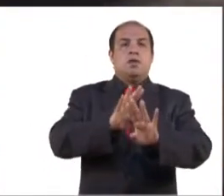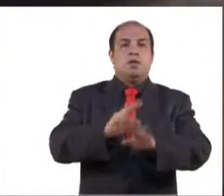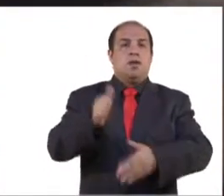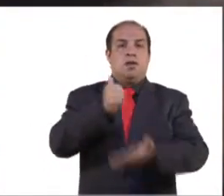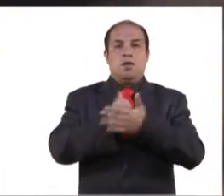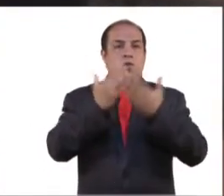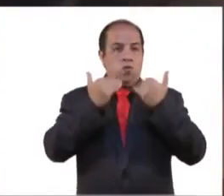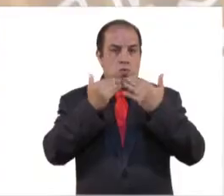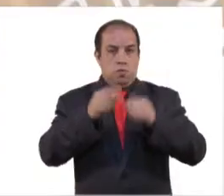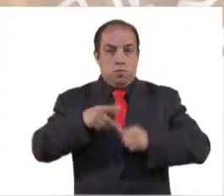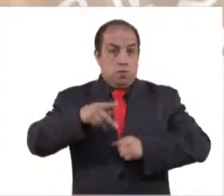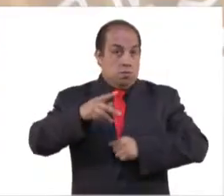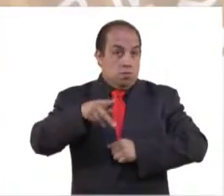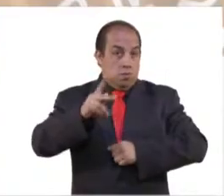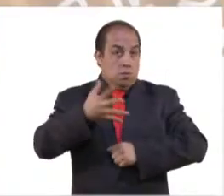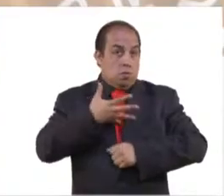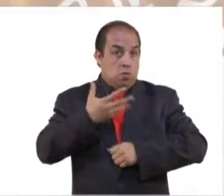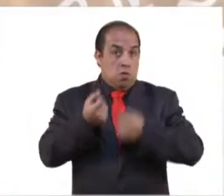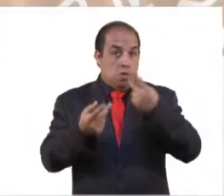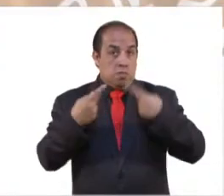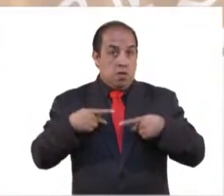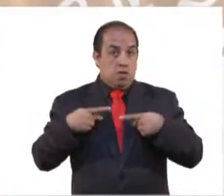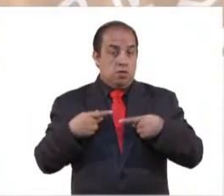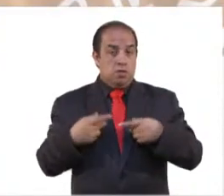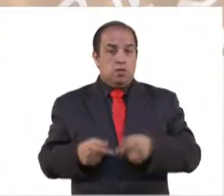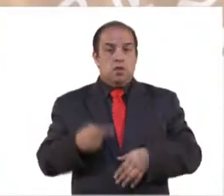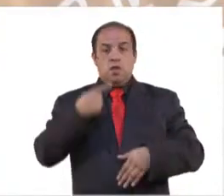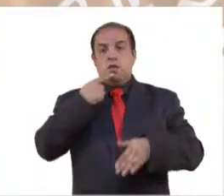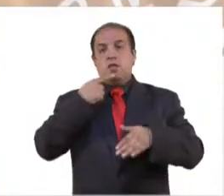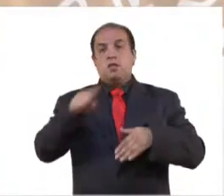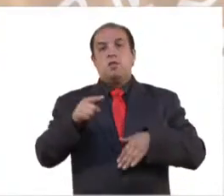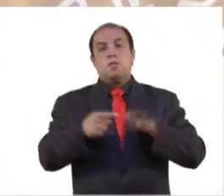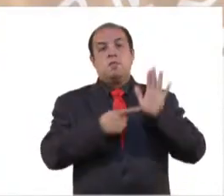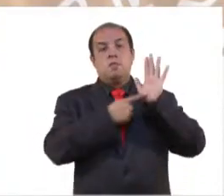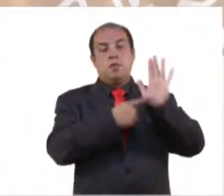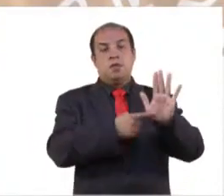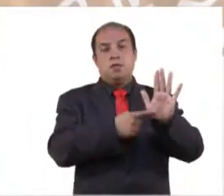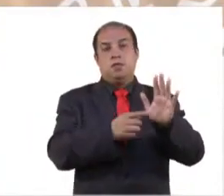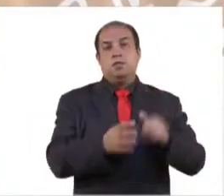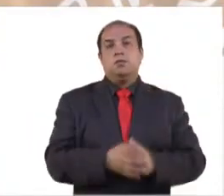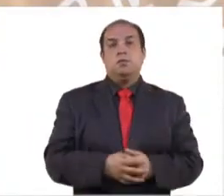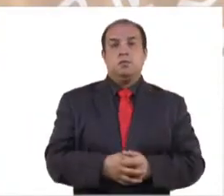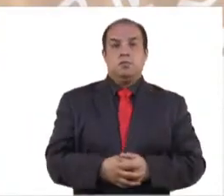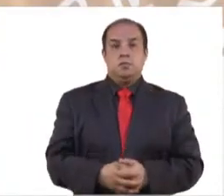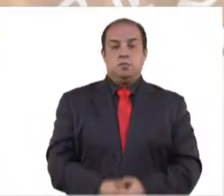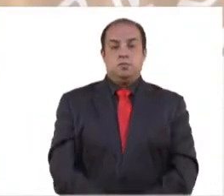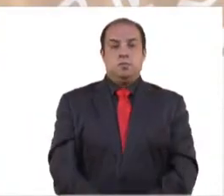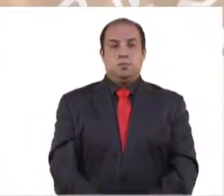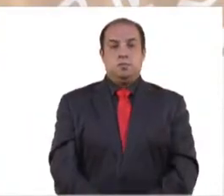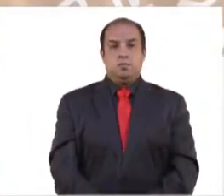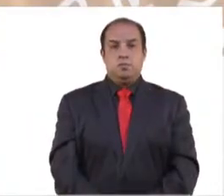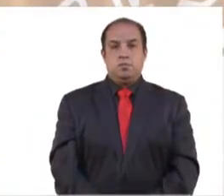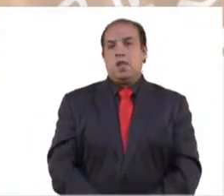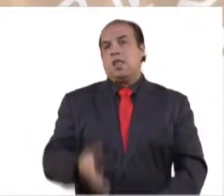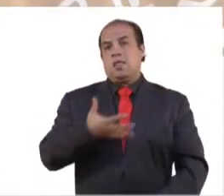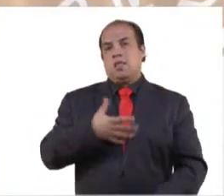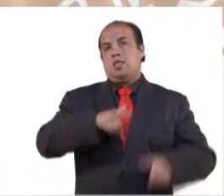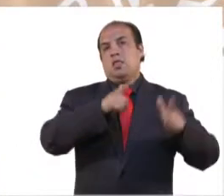si llegó a haber alguna persona, pues que se presente la denuncia. Digo, hasta hubo burlas,